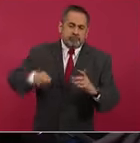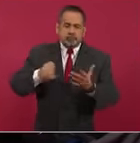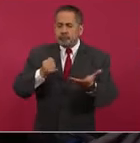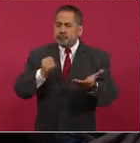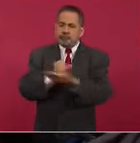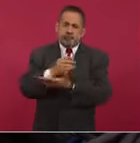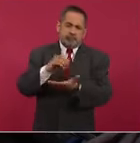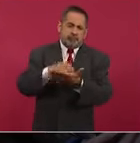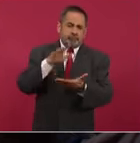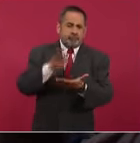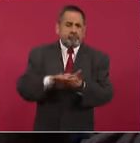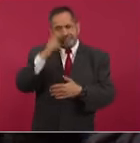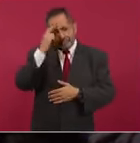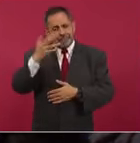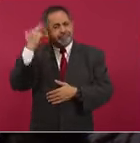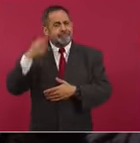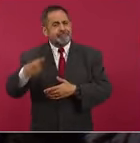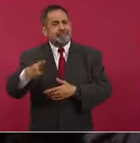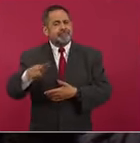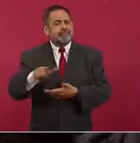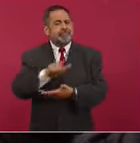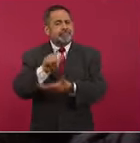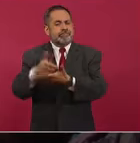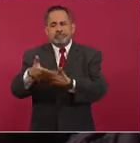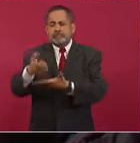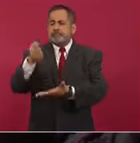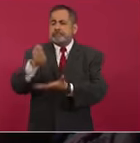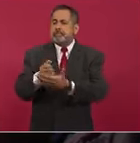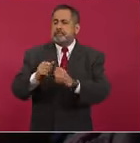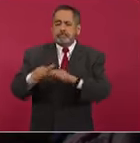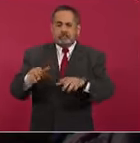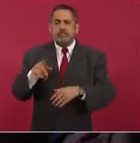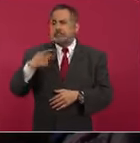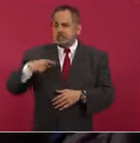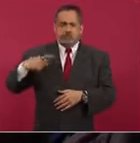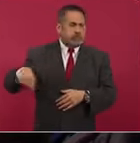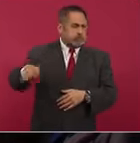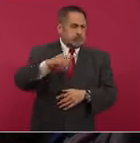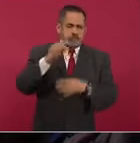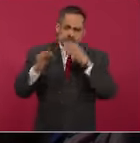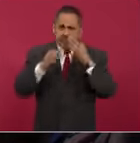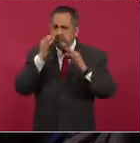con respecto al decreto que permitía a los funcionarios el promocionar la